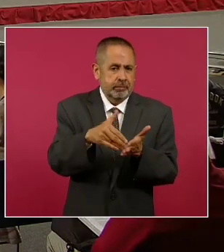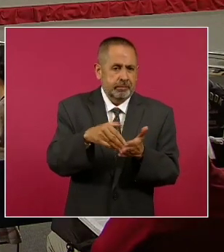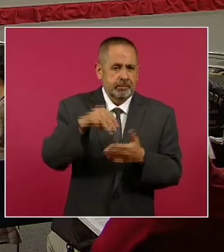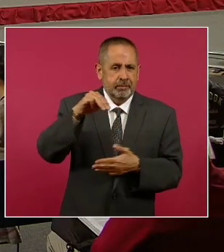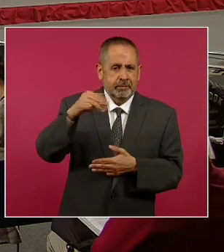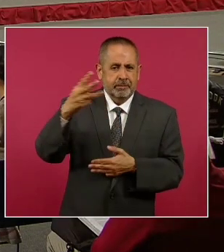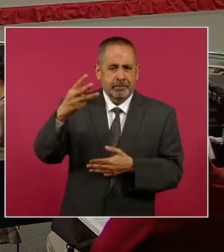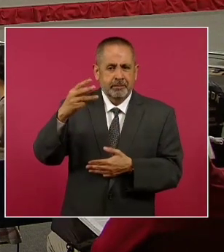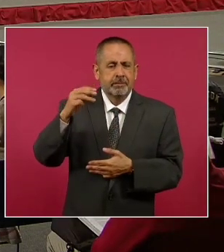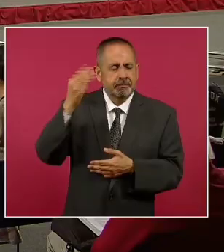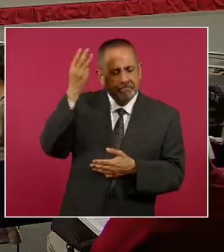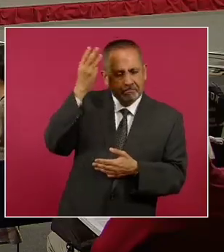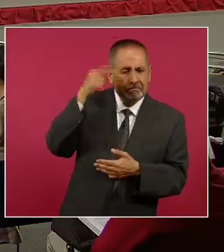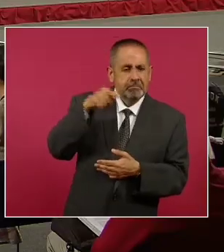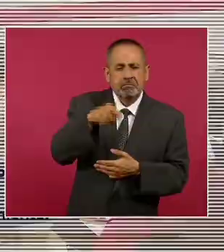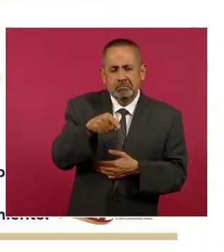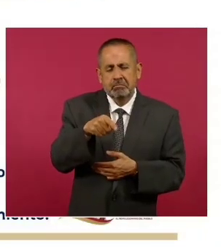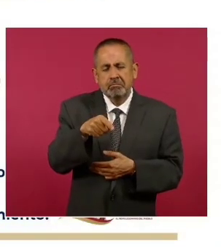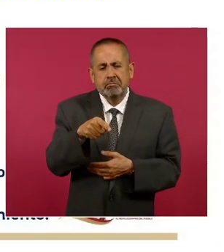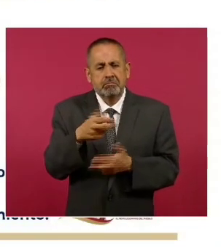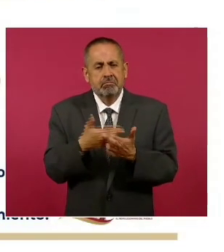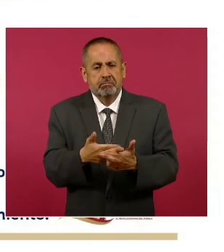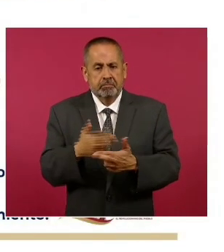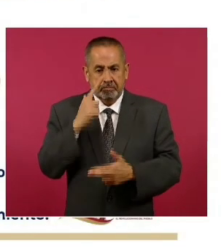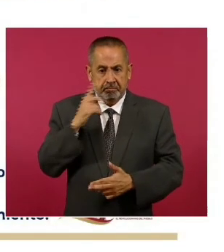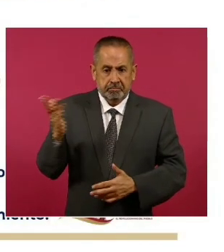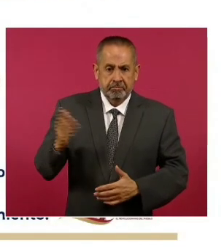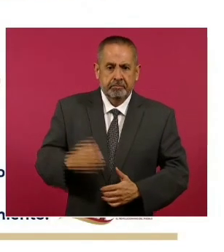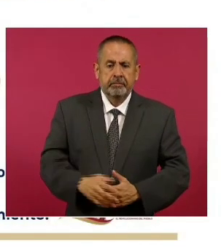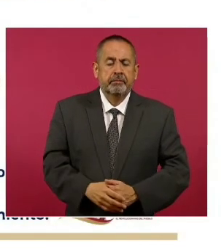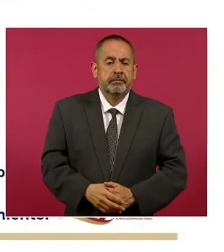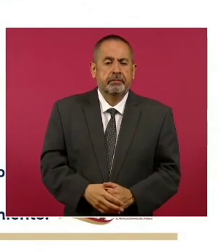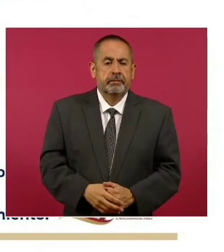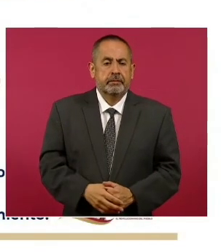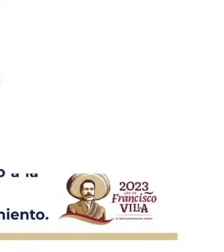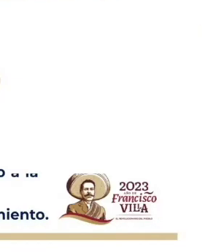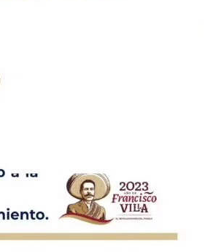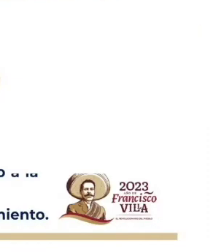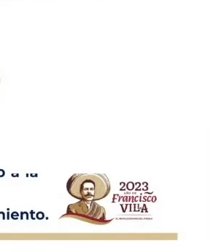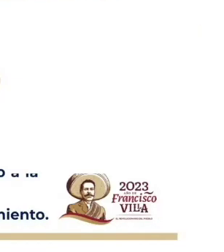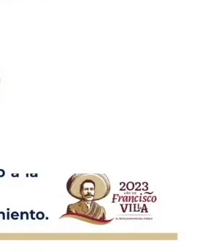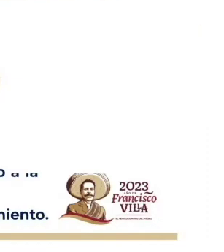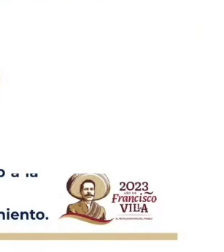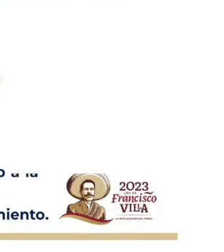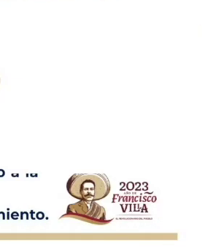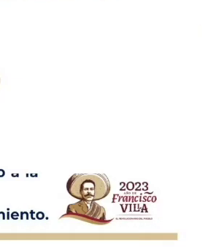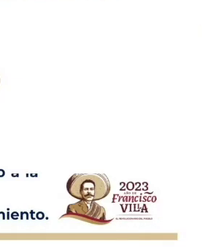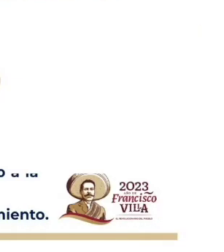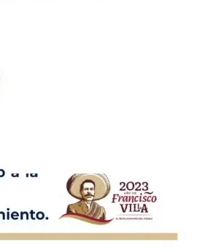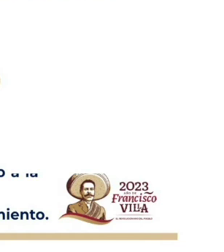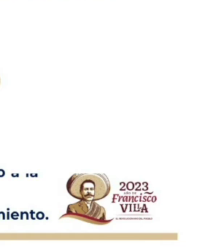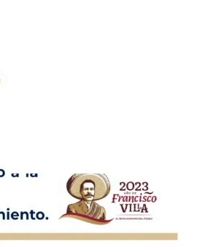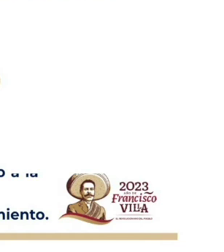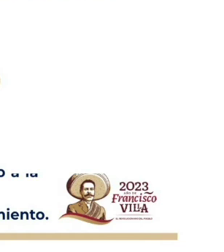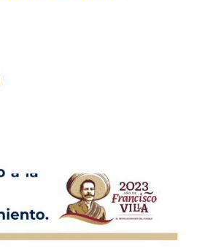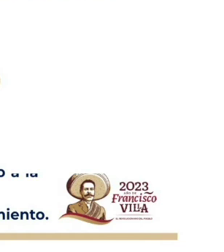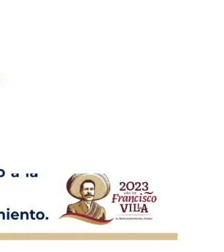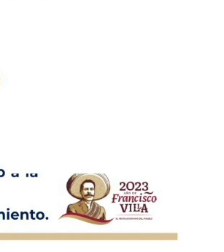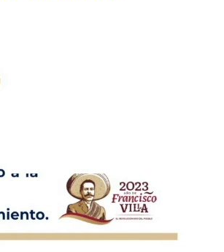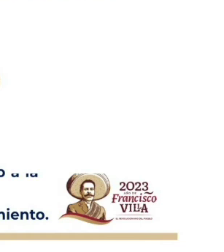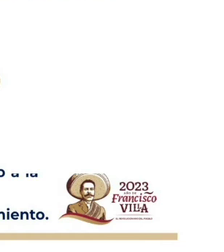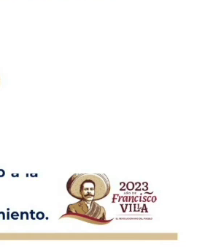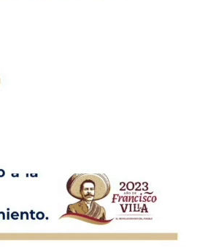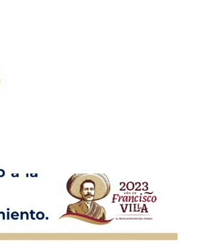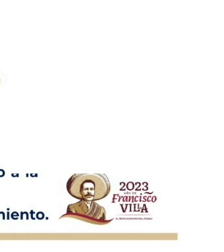cúbicos. Con este volumen almacenado actualmente se garantiza tener agua suficiente para continuar